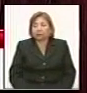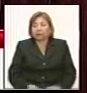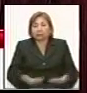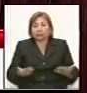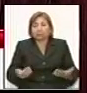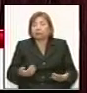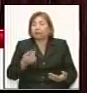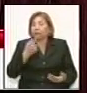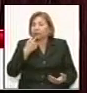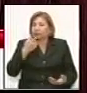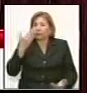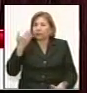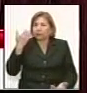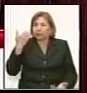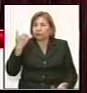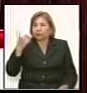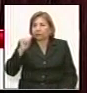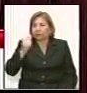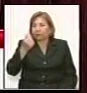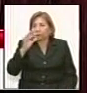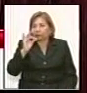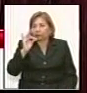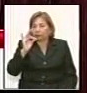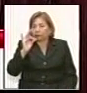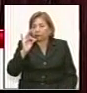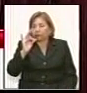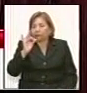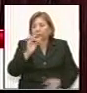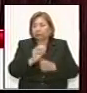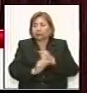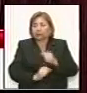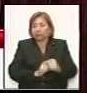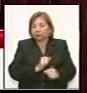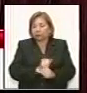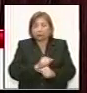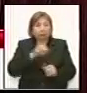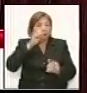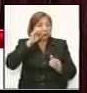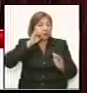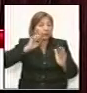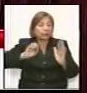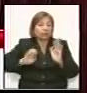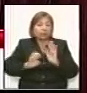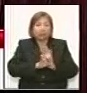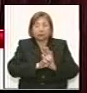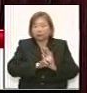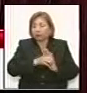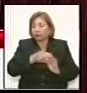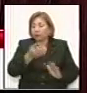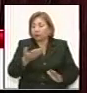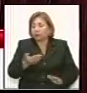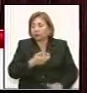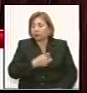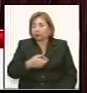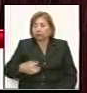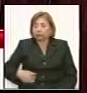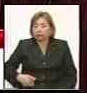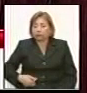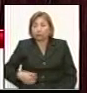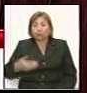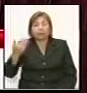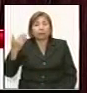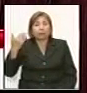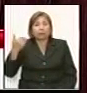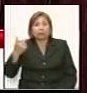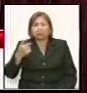hoy. Eso pasó hace 18 años, 19 años. Ese es un ejemplo, y el presidente de aquel